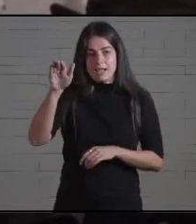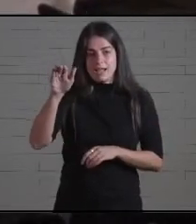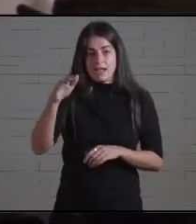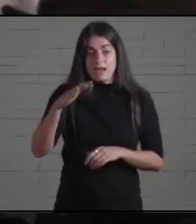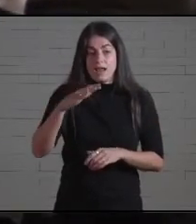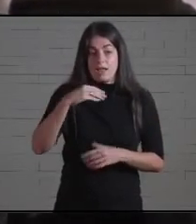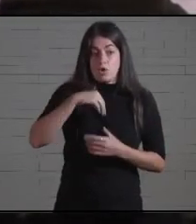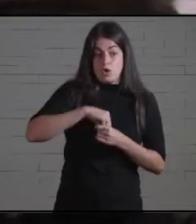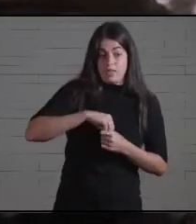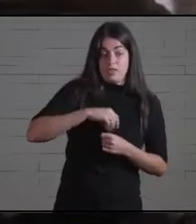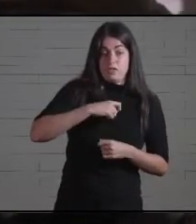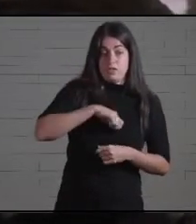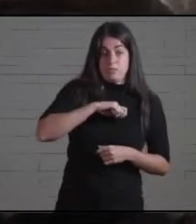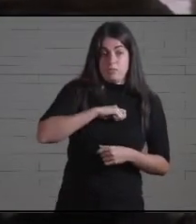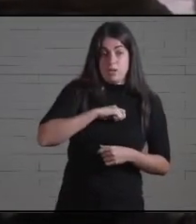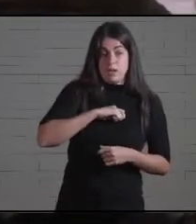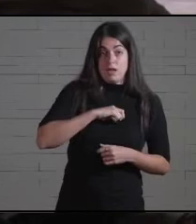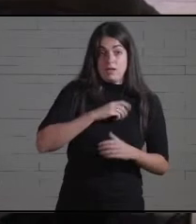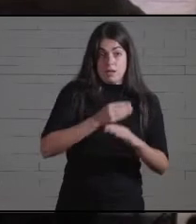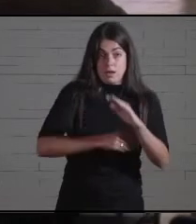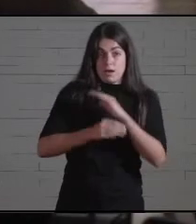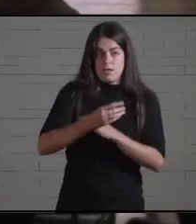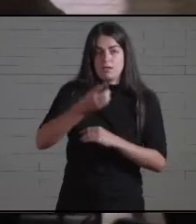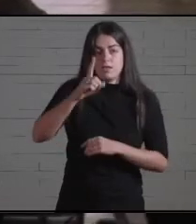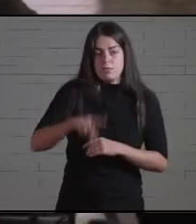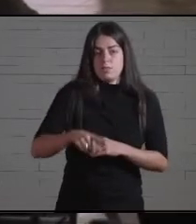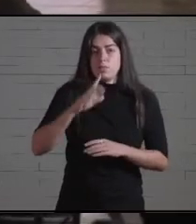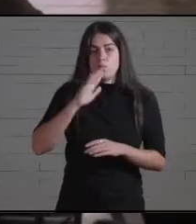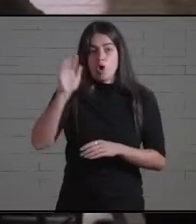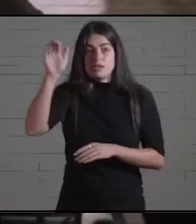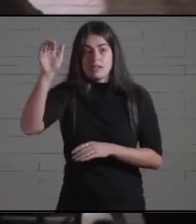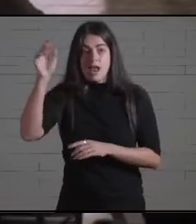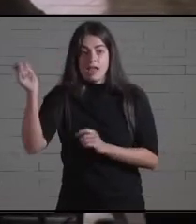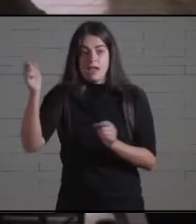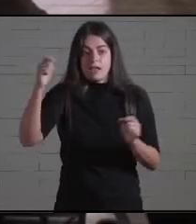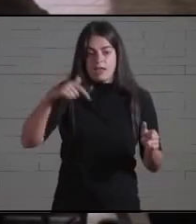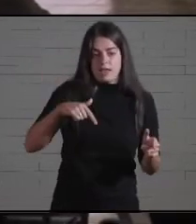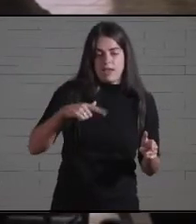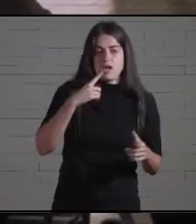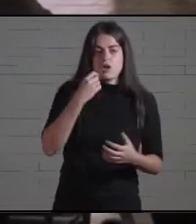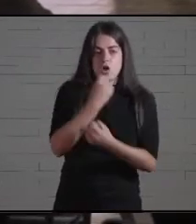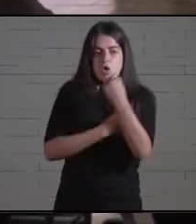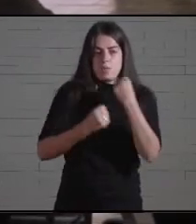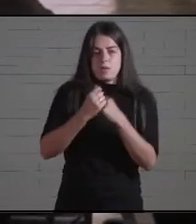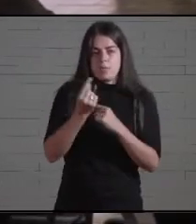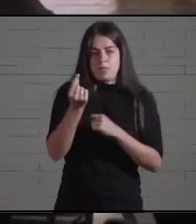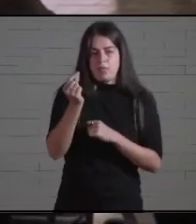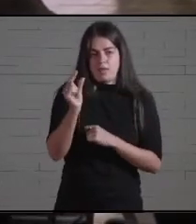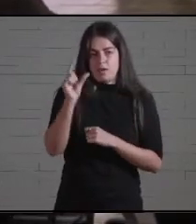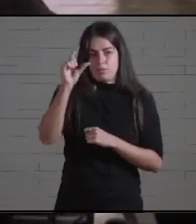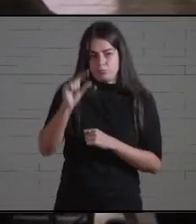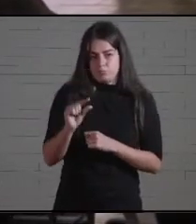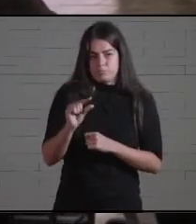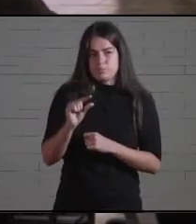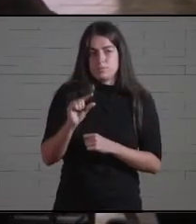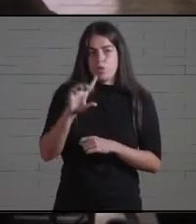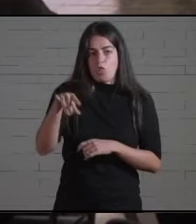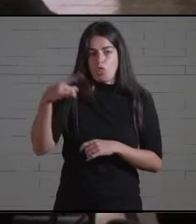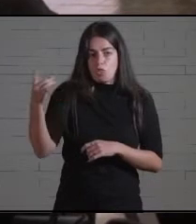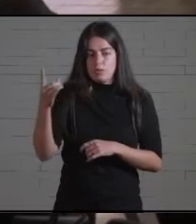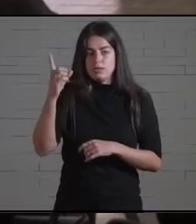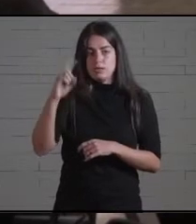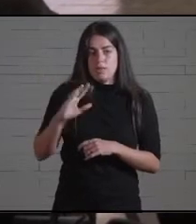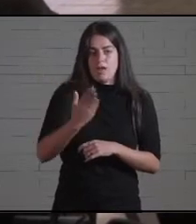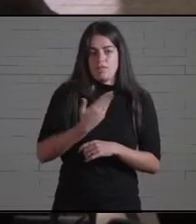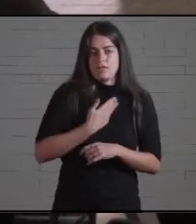autóctona también. La población extranjera se ha visto afectada económicamente, doblemente, y afectada en